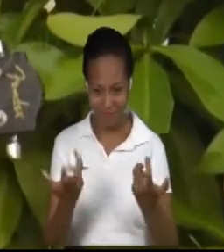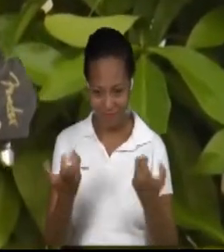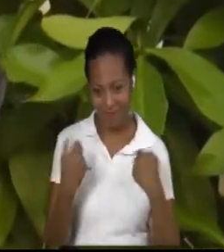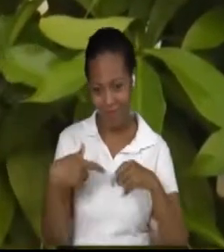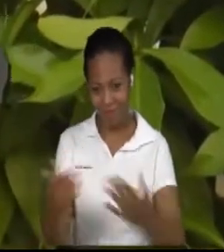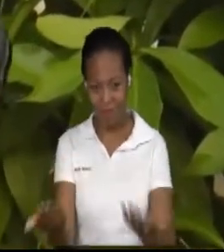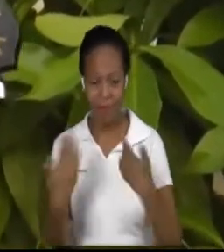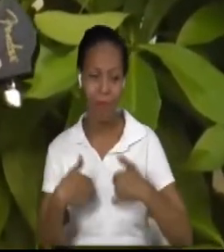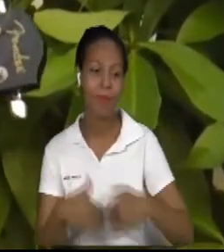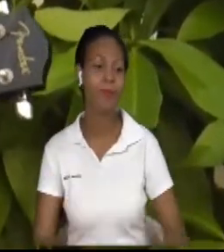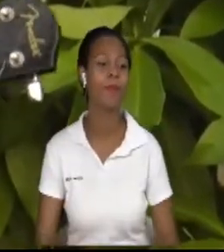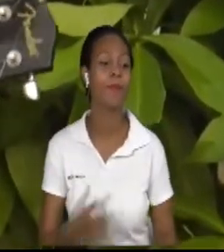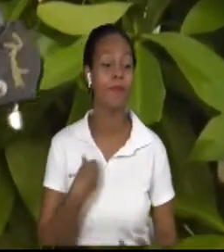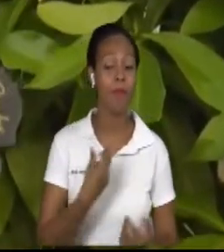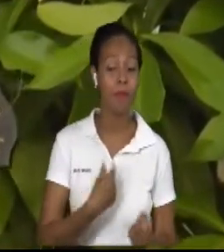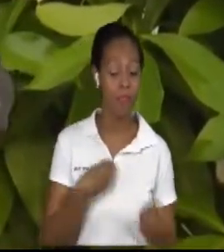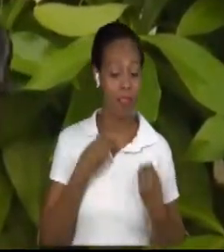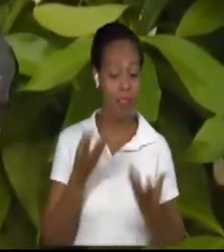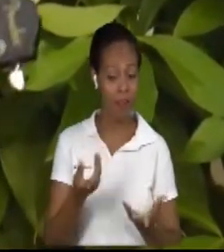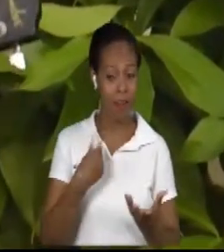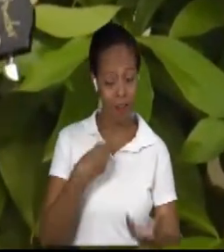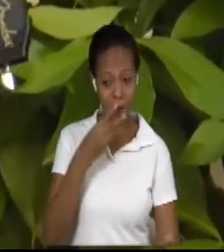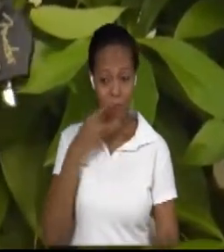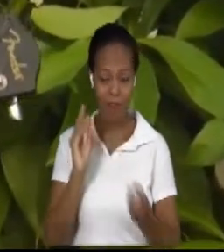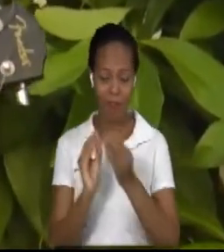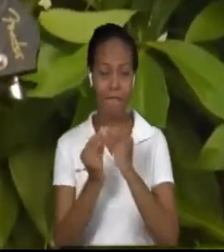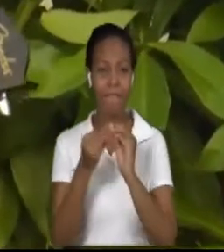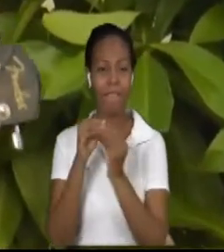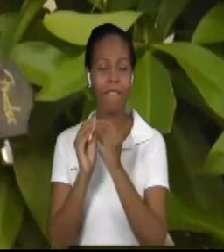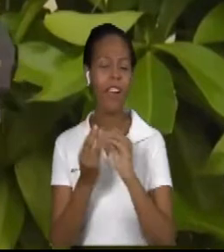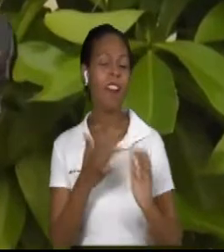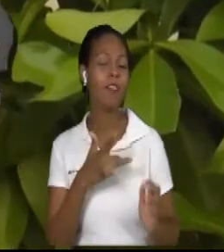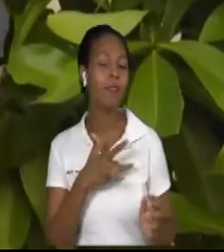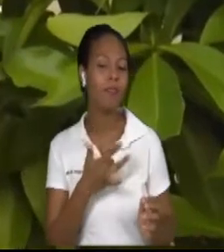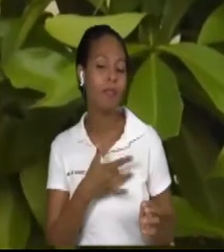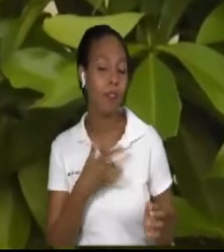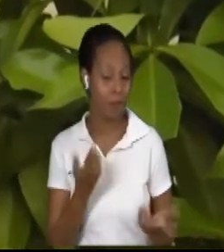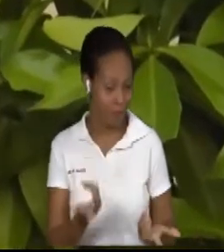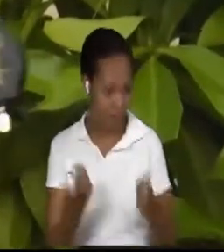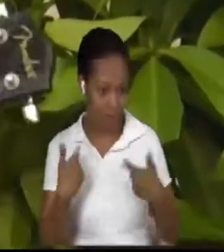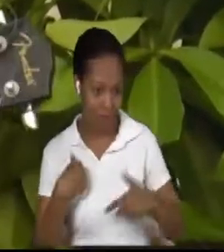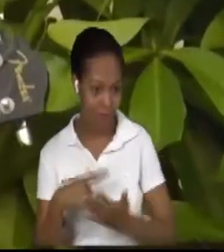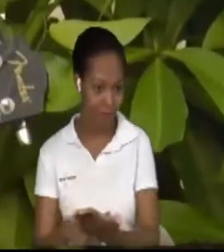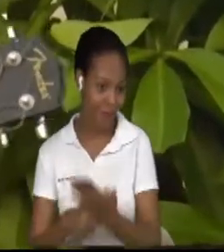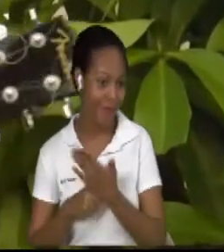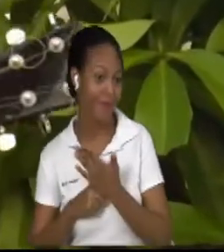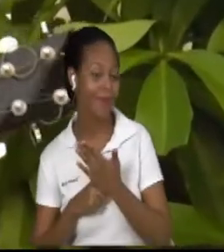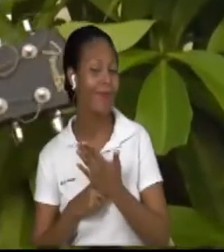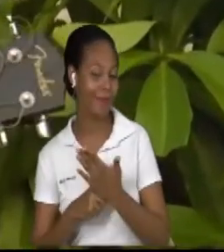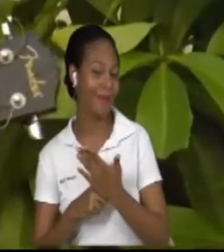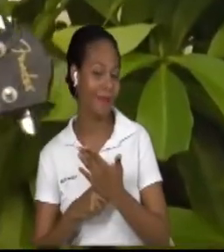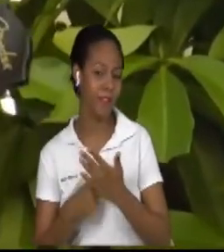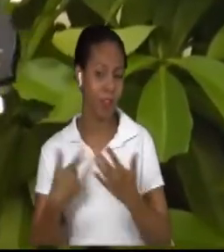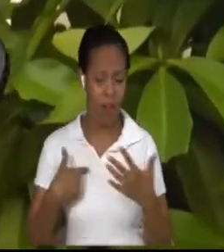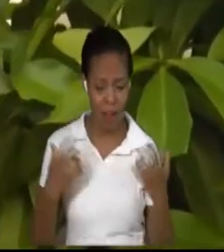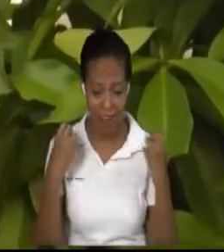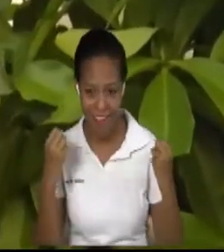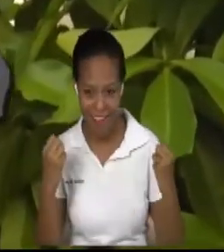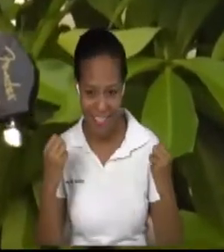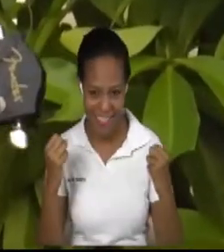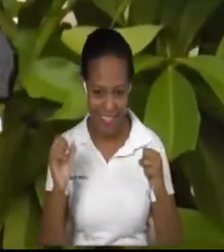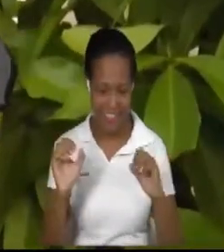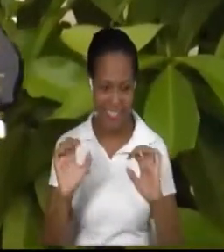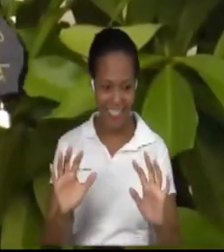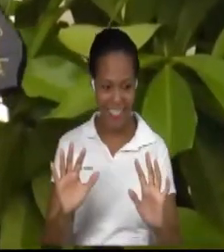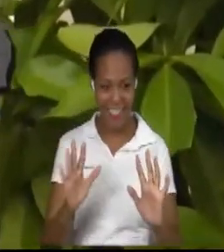Me prueba de mi boca para ver cómo te sabe. Quiero ver tu amor si te cabe. Yo no tengo prisa, yo me quiero dar un